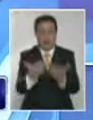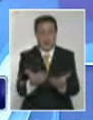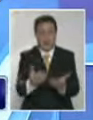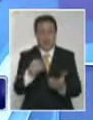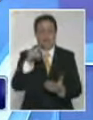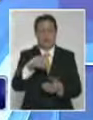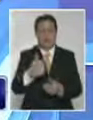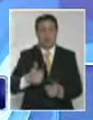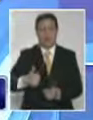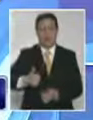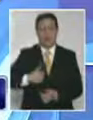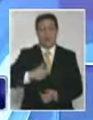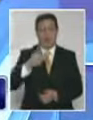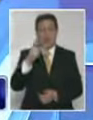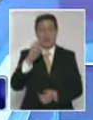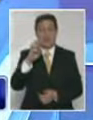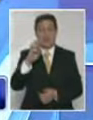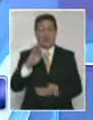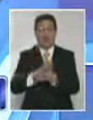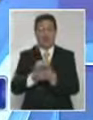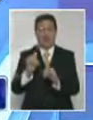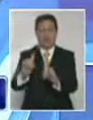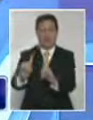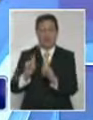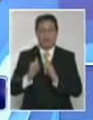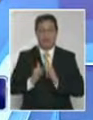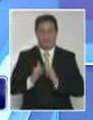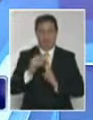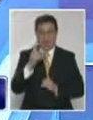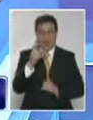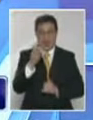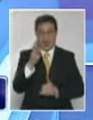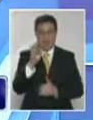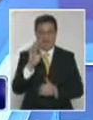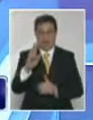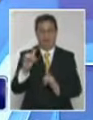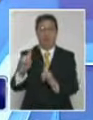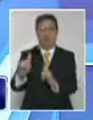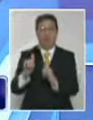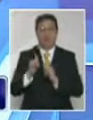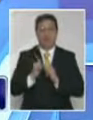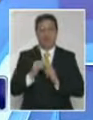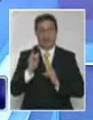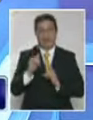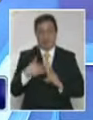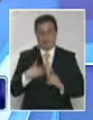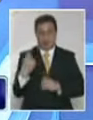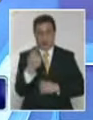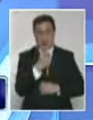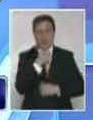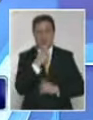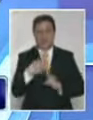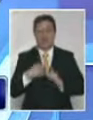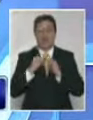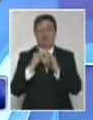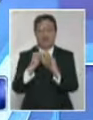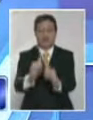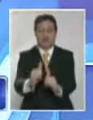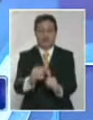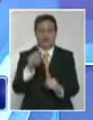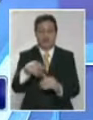que la gente cumpliera el derecho a estar informada, uno el deber de informar, estar al servicio de